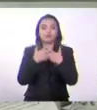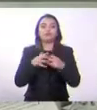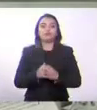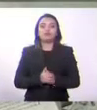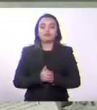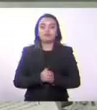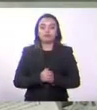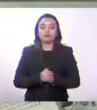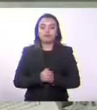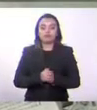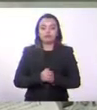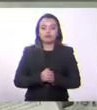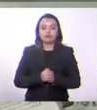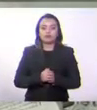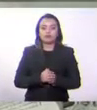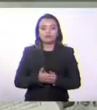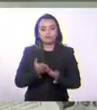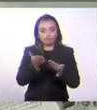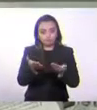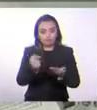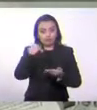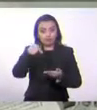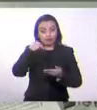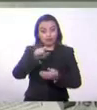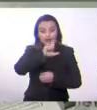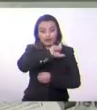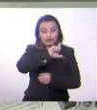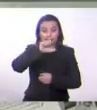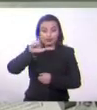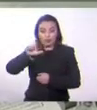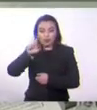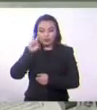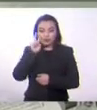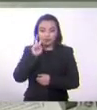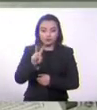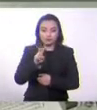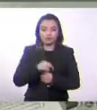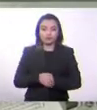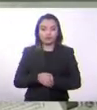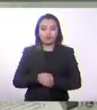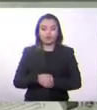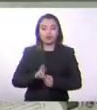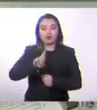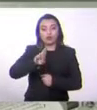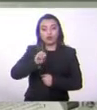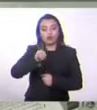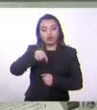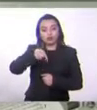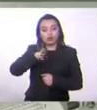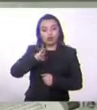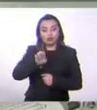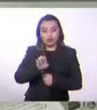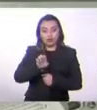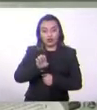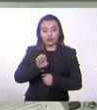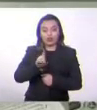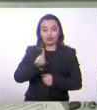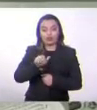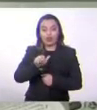Roque Dalton García nació en San Salvador, El Salvador, el 14 de mayo de